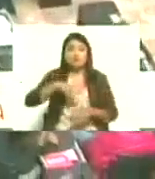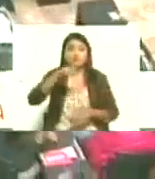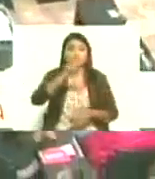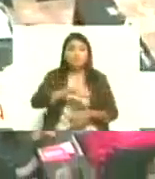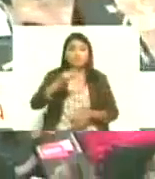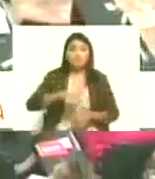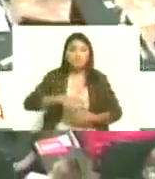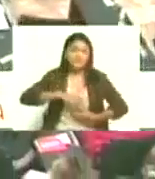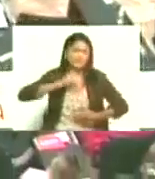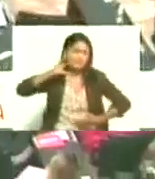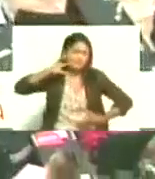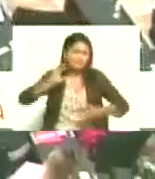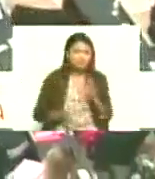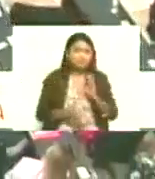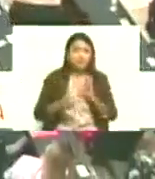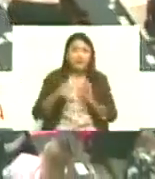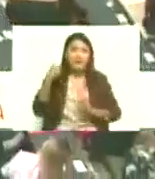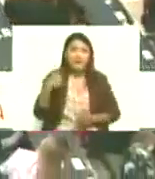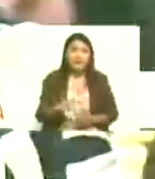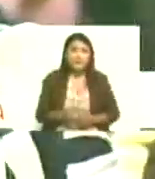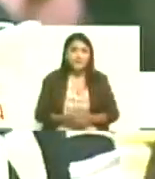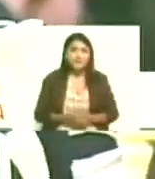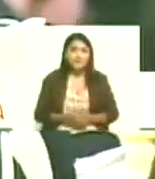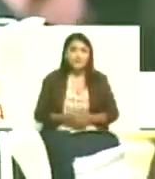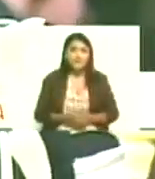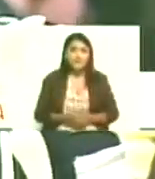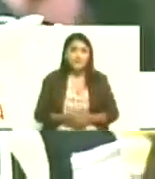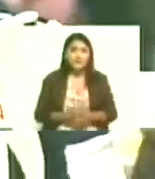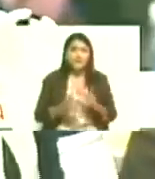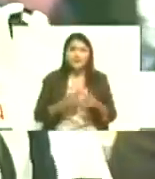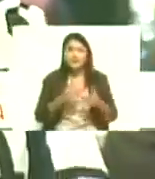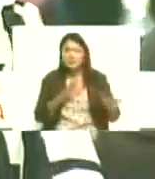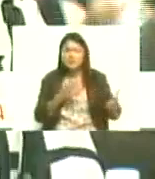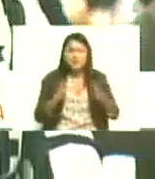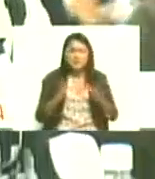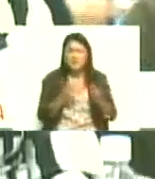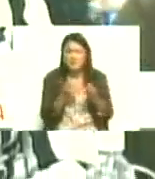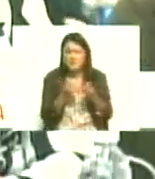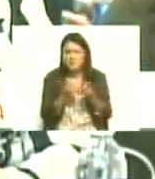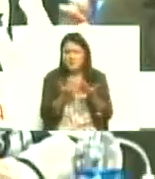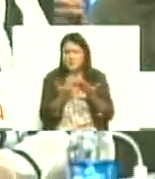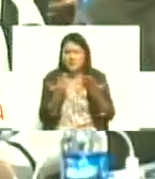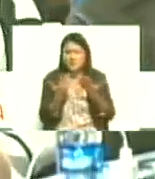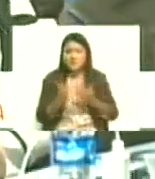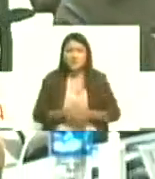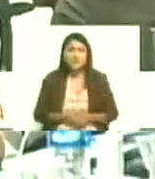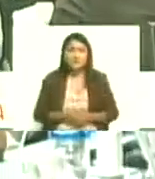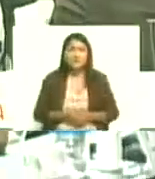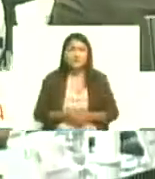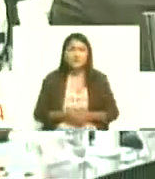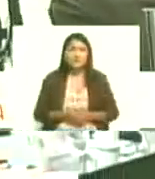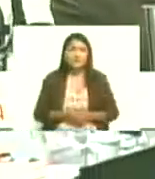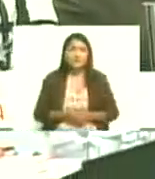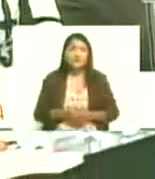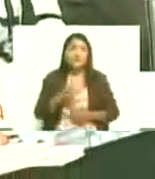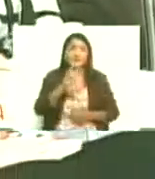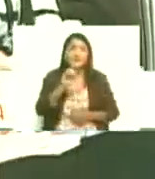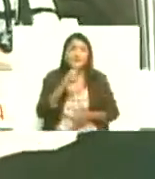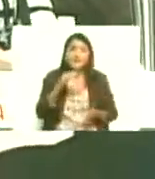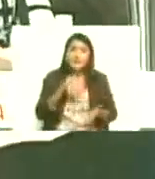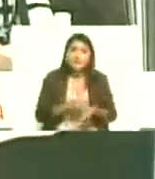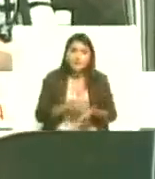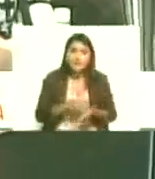anarquía en que se encuentra. Su costo se estima en no más de la cantidad de 20.000